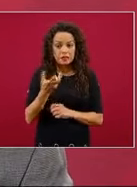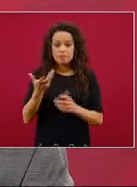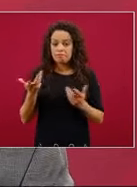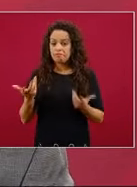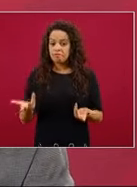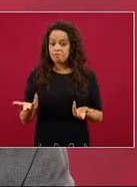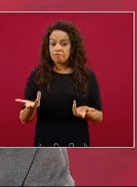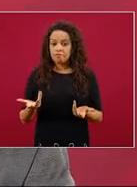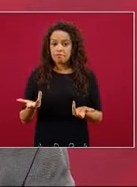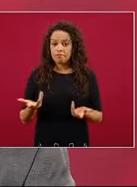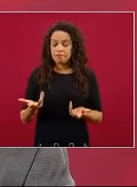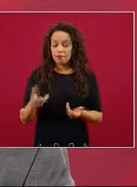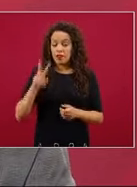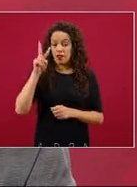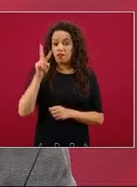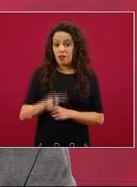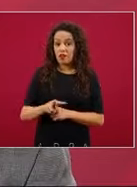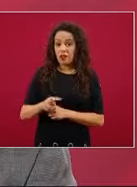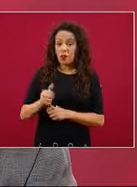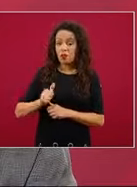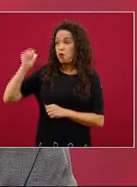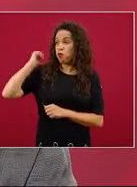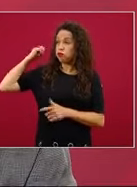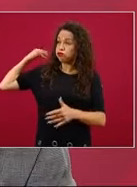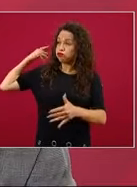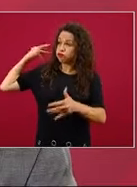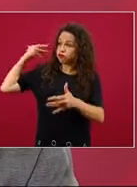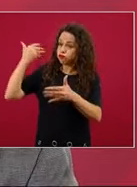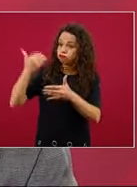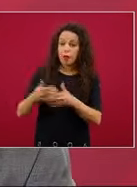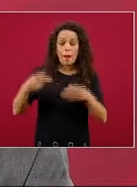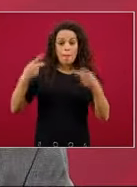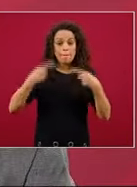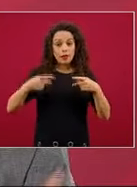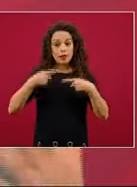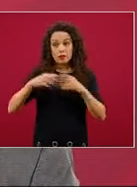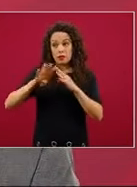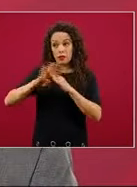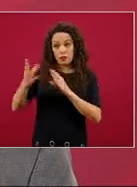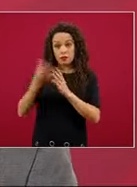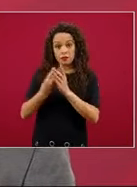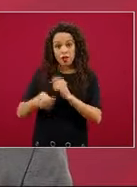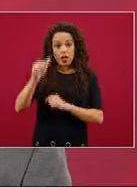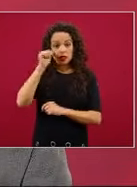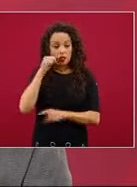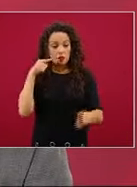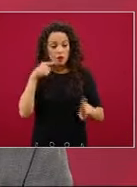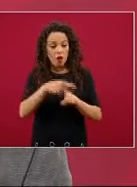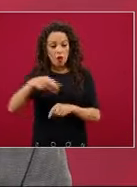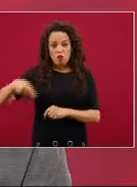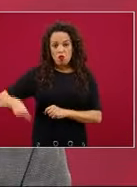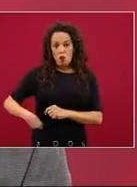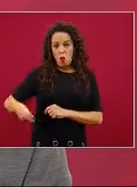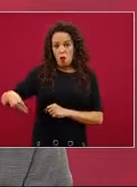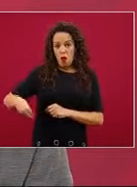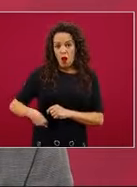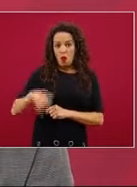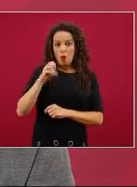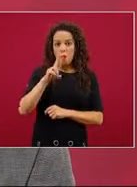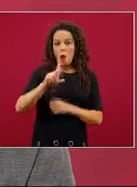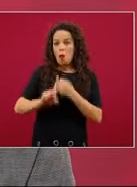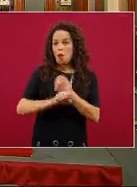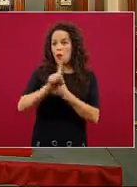diría, ancestral, que a las personas migrantes se les culpe de lo que ocurre en el territorio de un país, en el